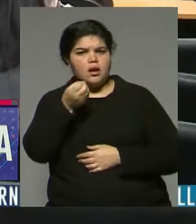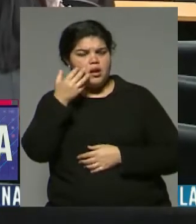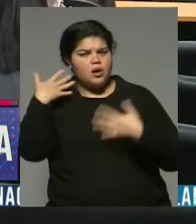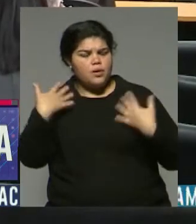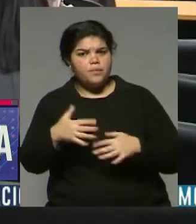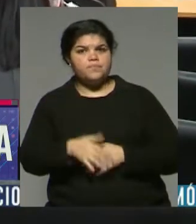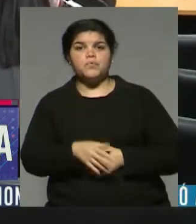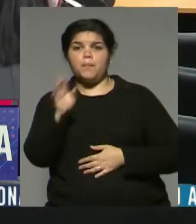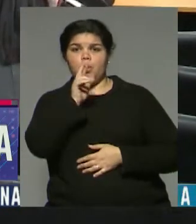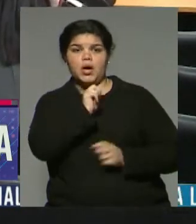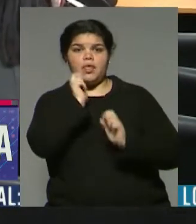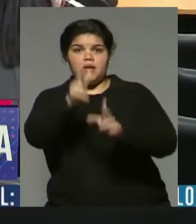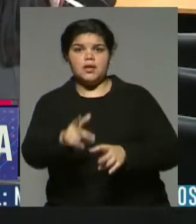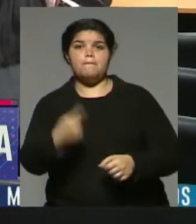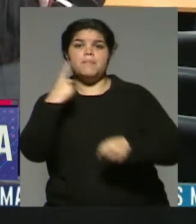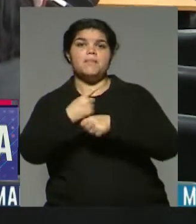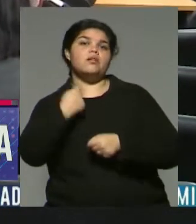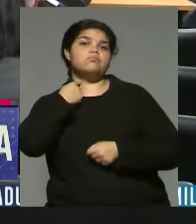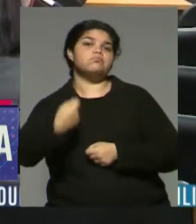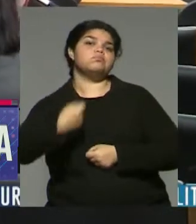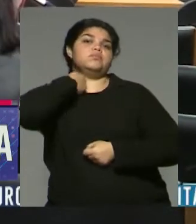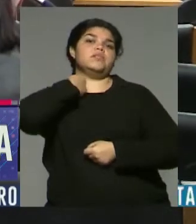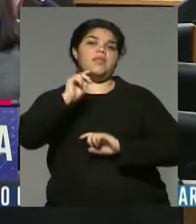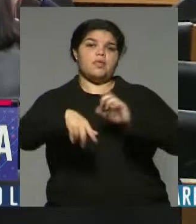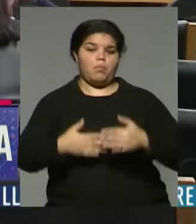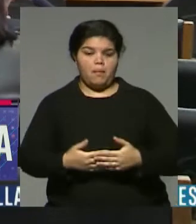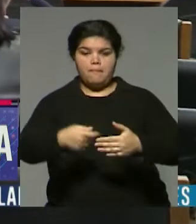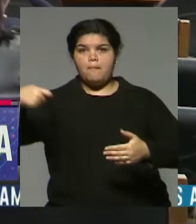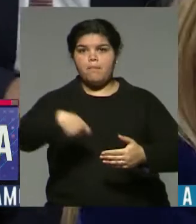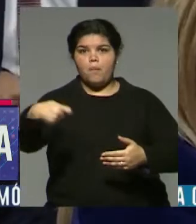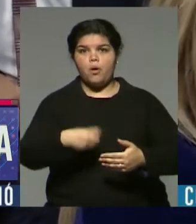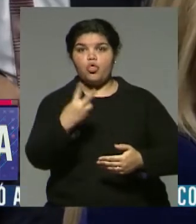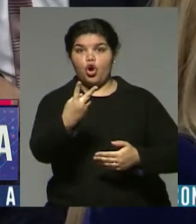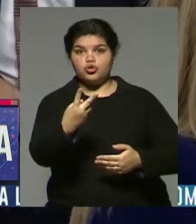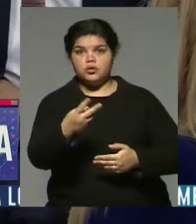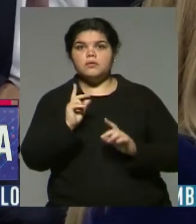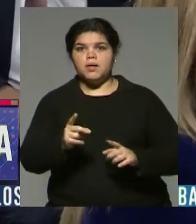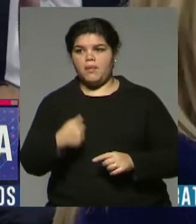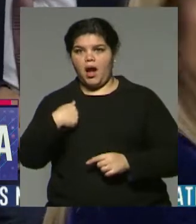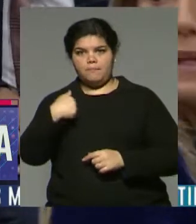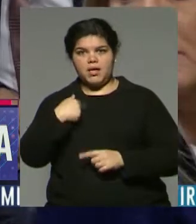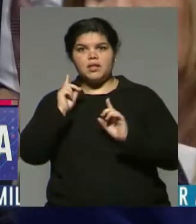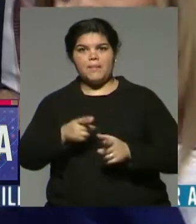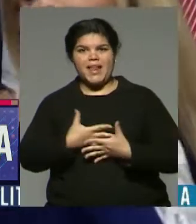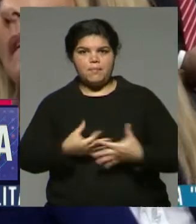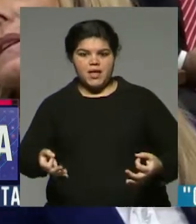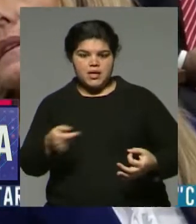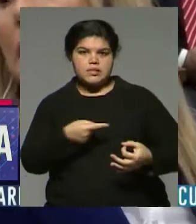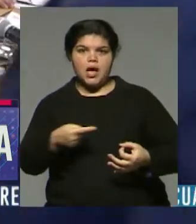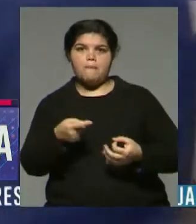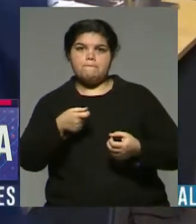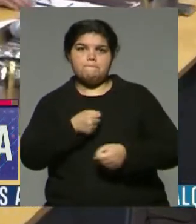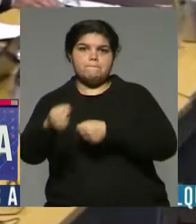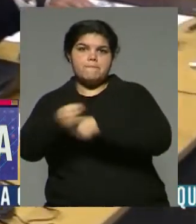palabras textuales, la primera puñalada fue en el cuello y luego me dio 2 en la panza. Me decía que me iba a matar a mí y a las mellizas. La verdad, bastante fuerte lo que